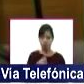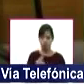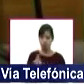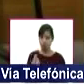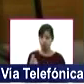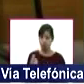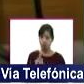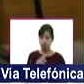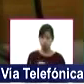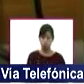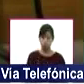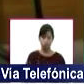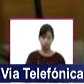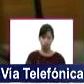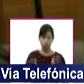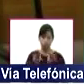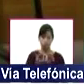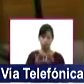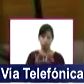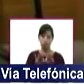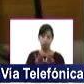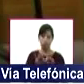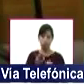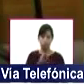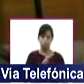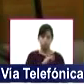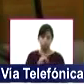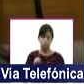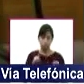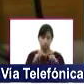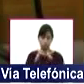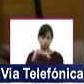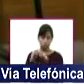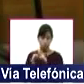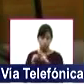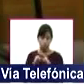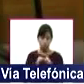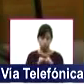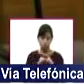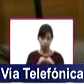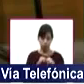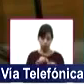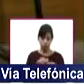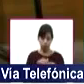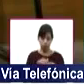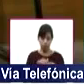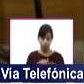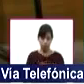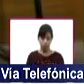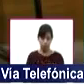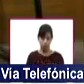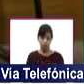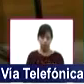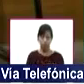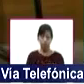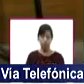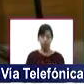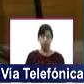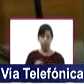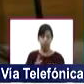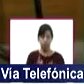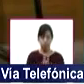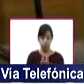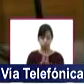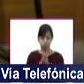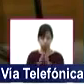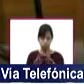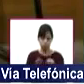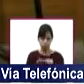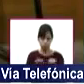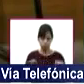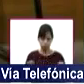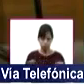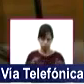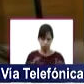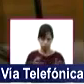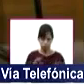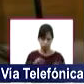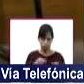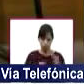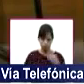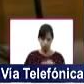elecciones se organizaron muy bien, salieron impecables desde el punto de vista organizativo. En este año, el INE ha